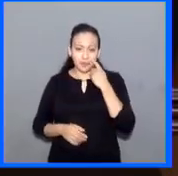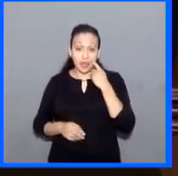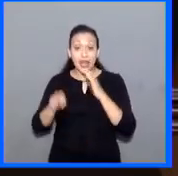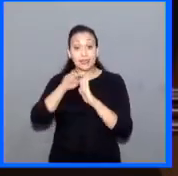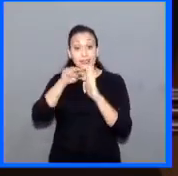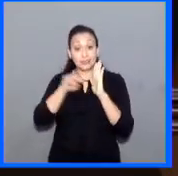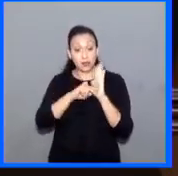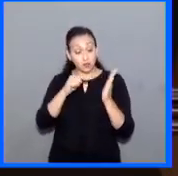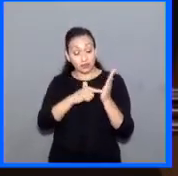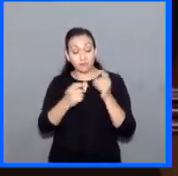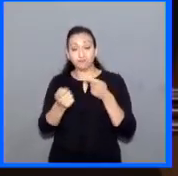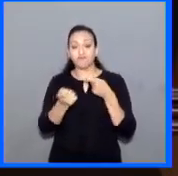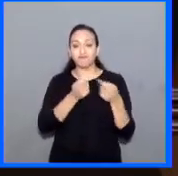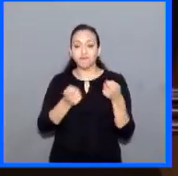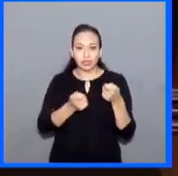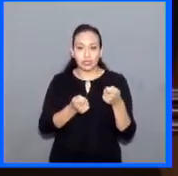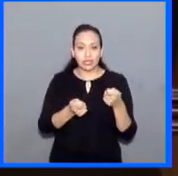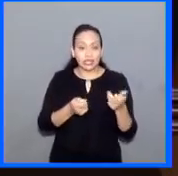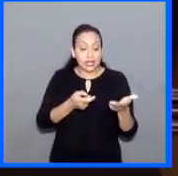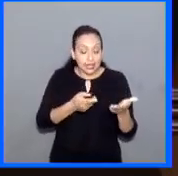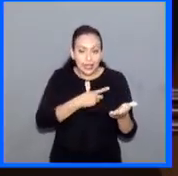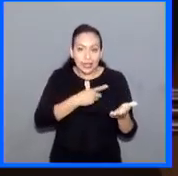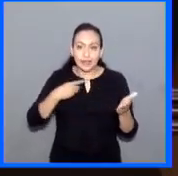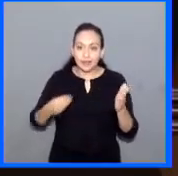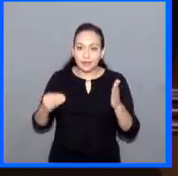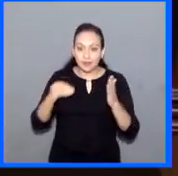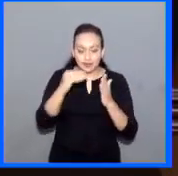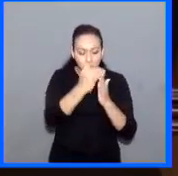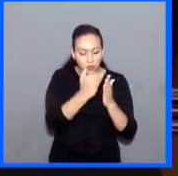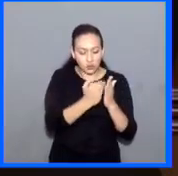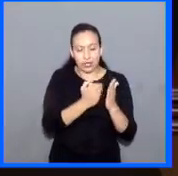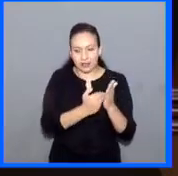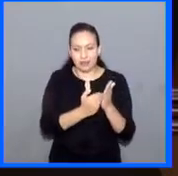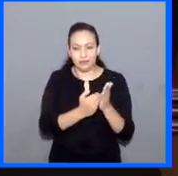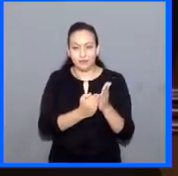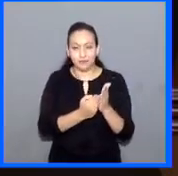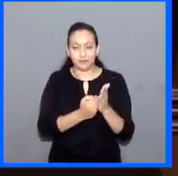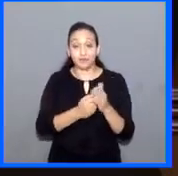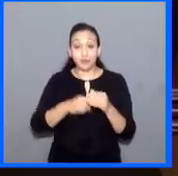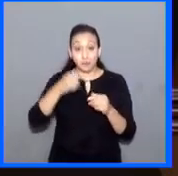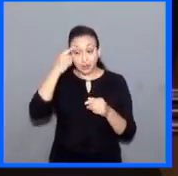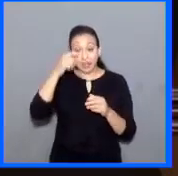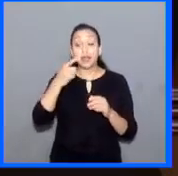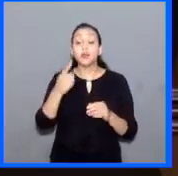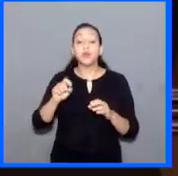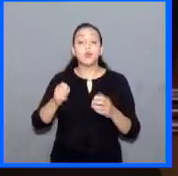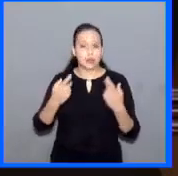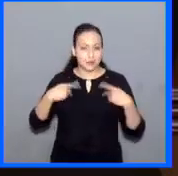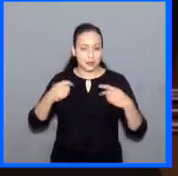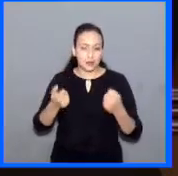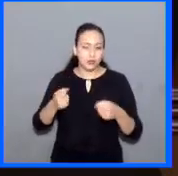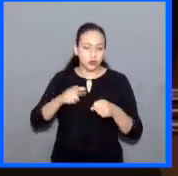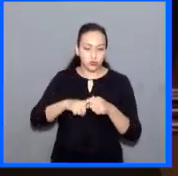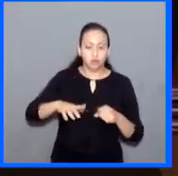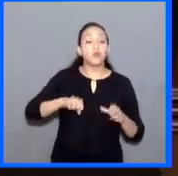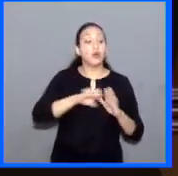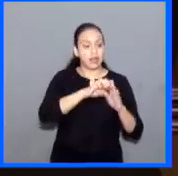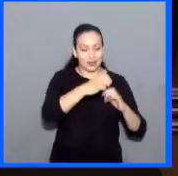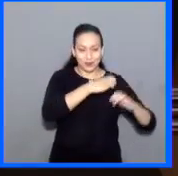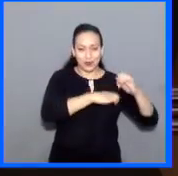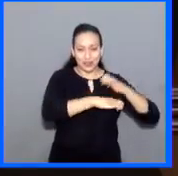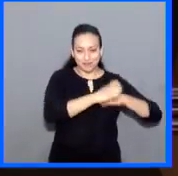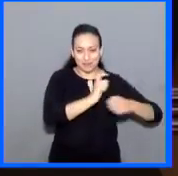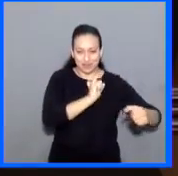que debieran de prever un caso de excepción en el cual una sociedad, en este caso que forma parte de un régimen de